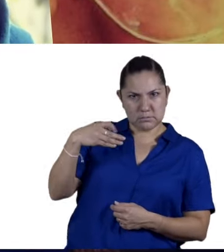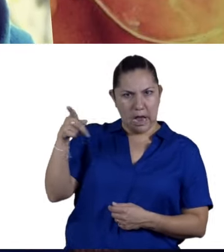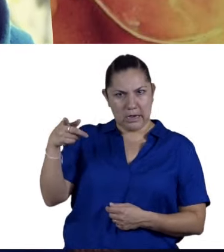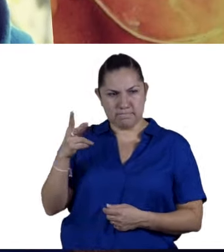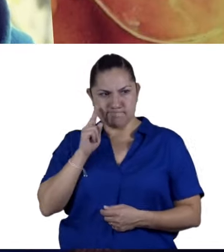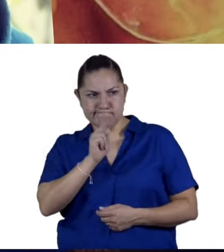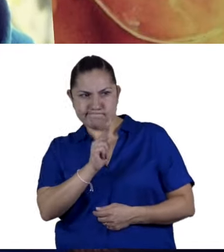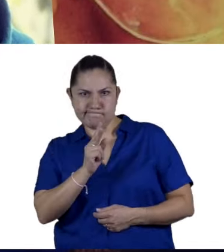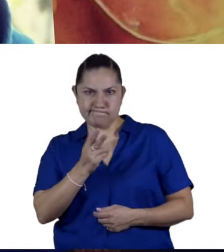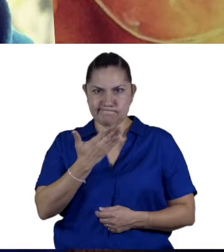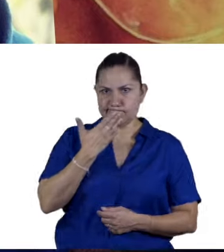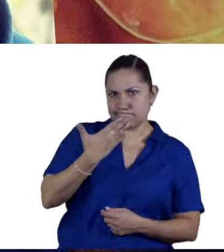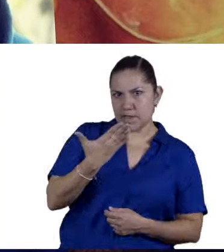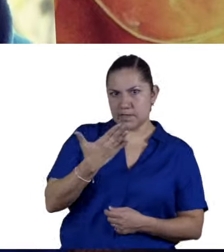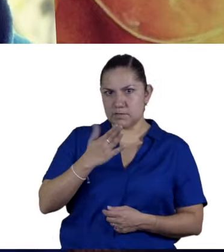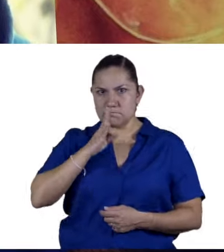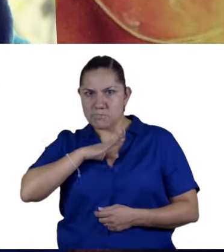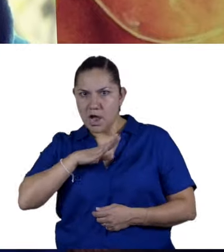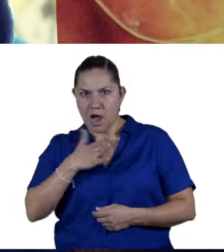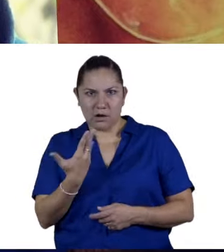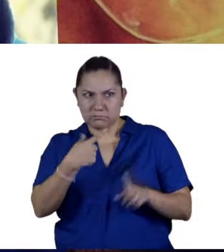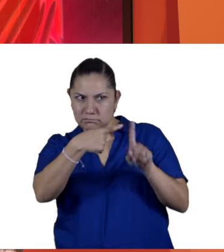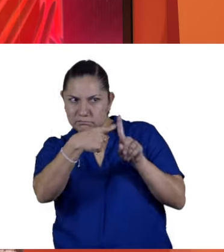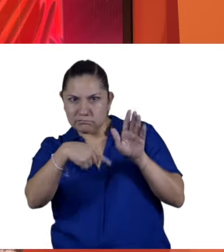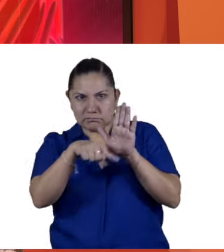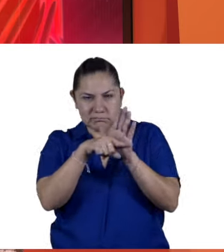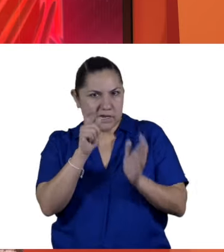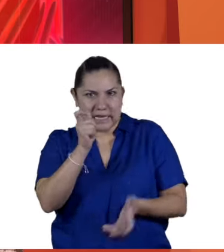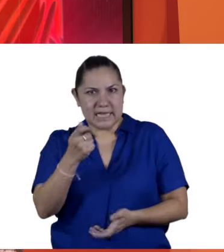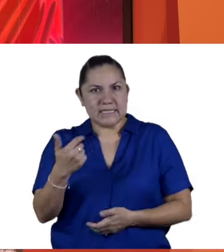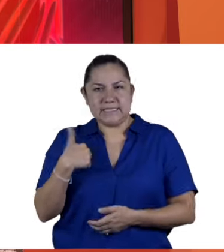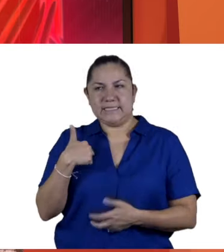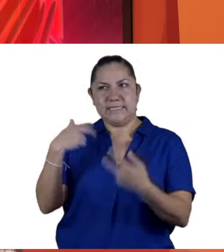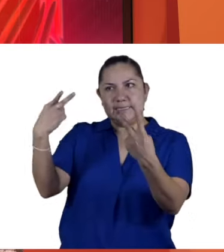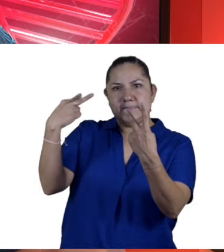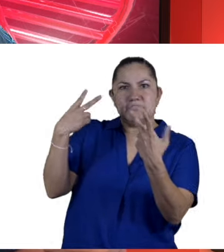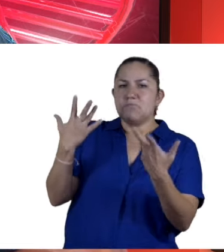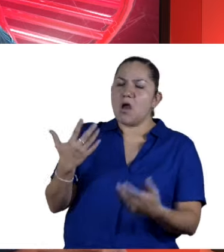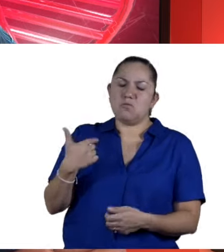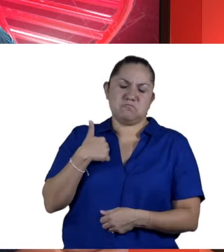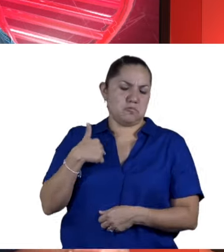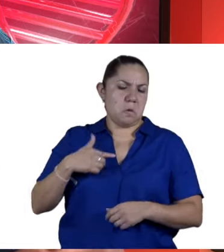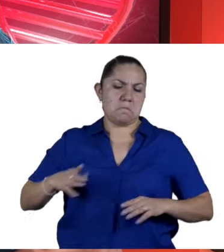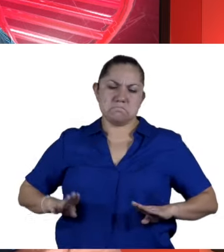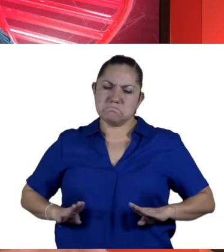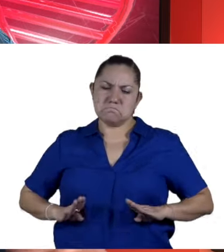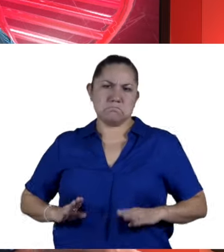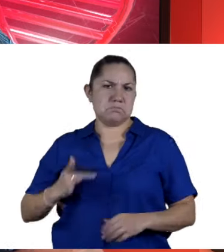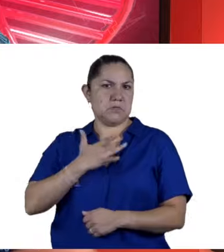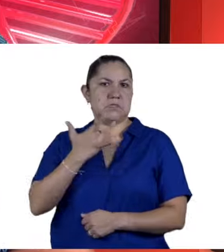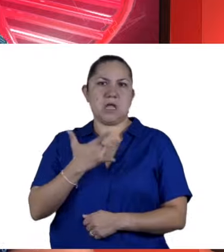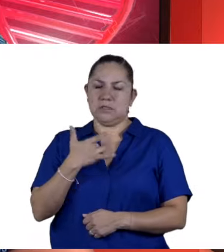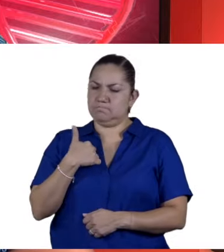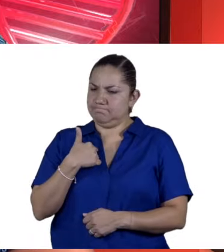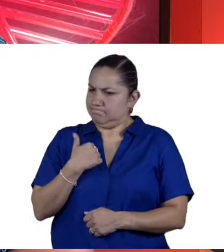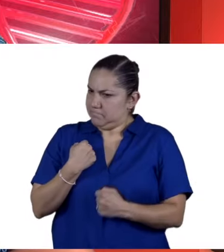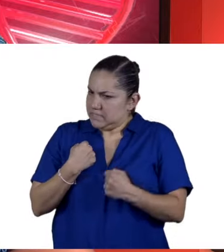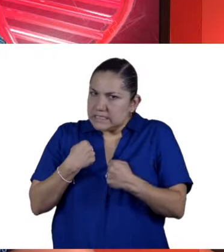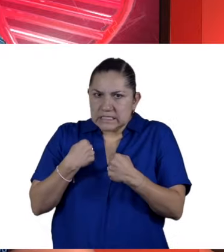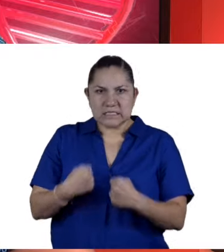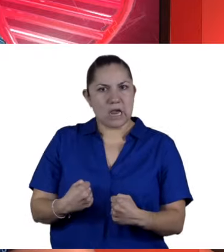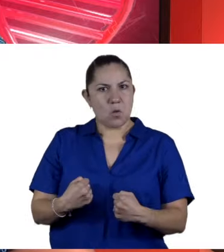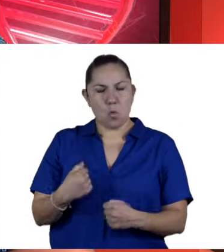complejo, pero yo en esos momentos me vuelvo a plantar, seguro, ¿no? Porque esa ha sido mi